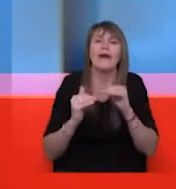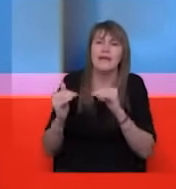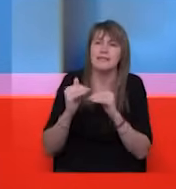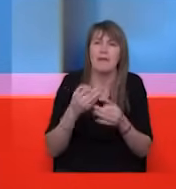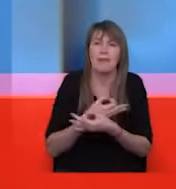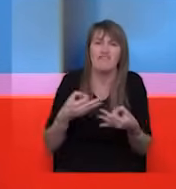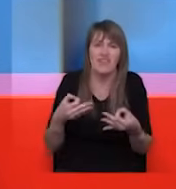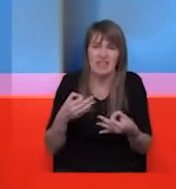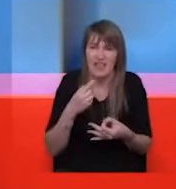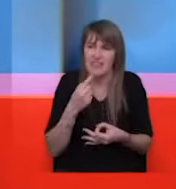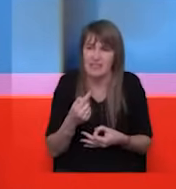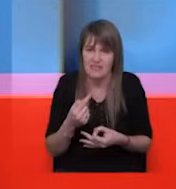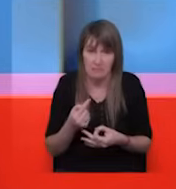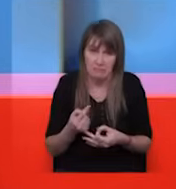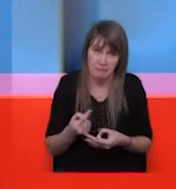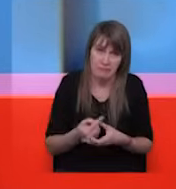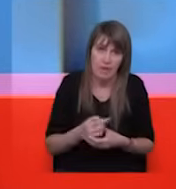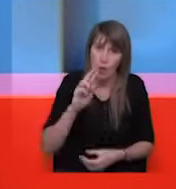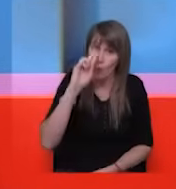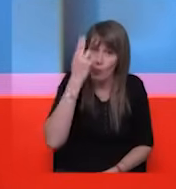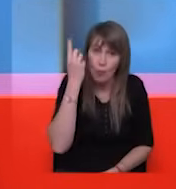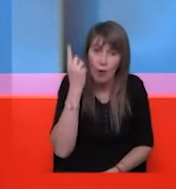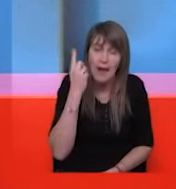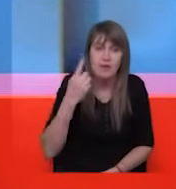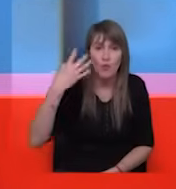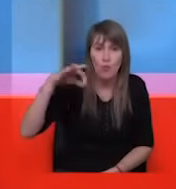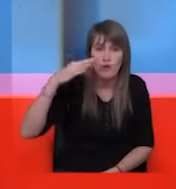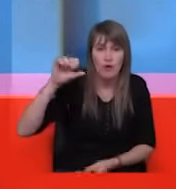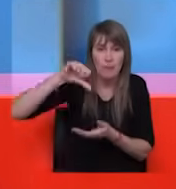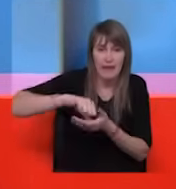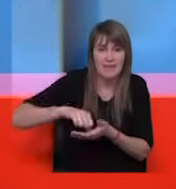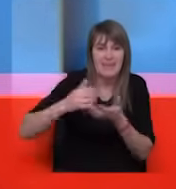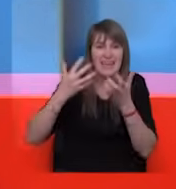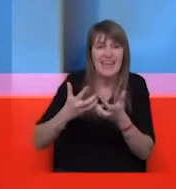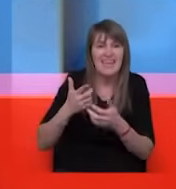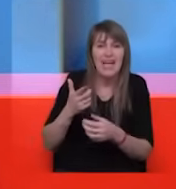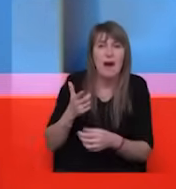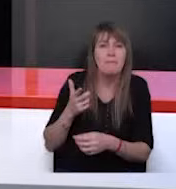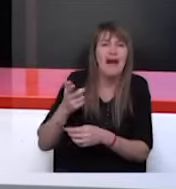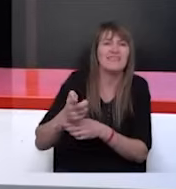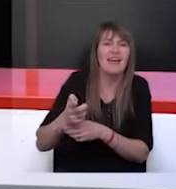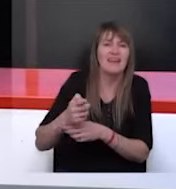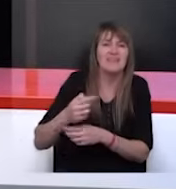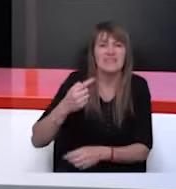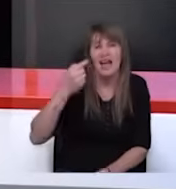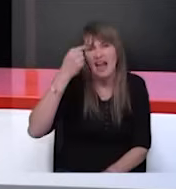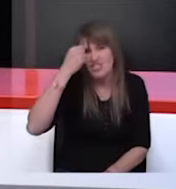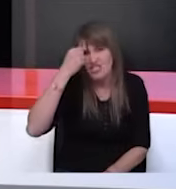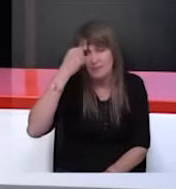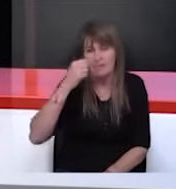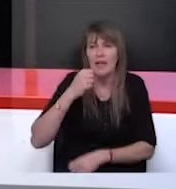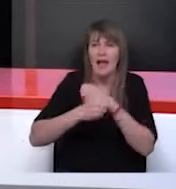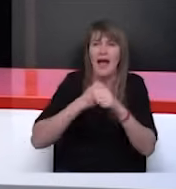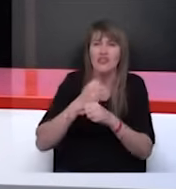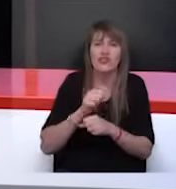perfecta, ¿no? En Uruguay fue el único país donde se intentó matar a Che Guevara. Es cierto. Es en el año 61.